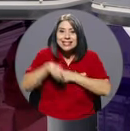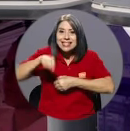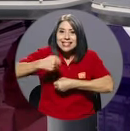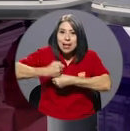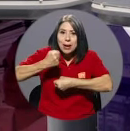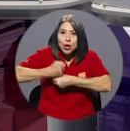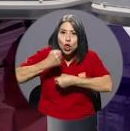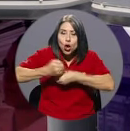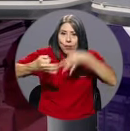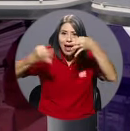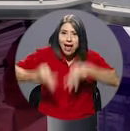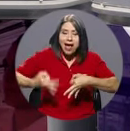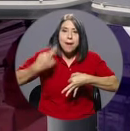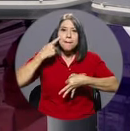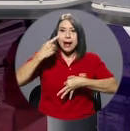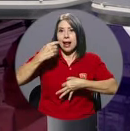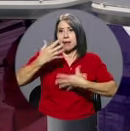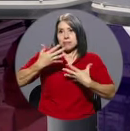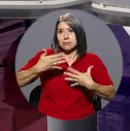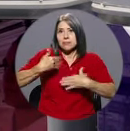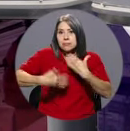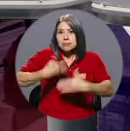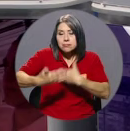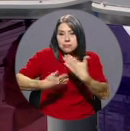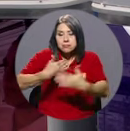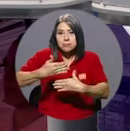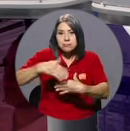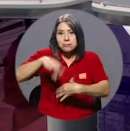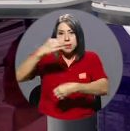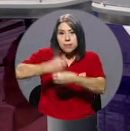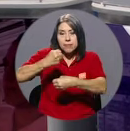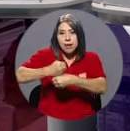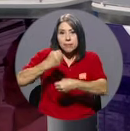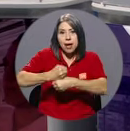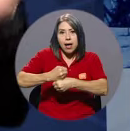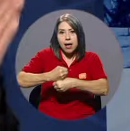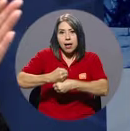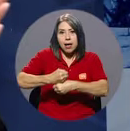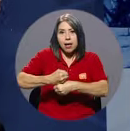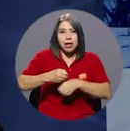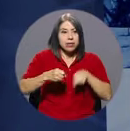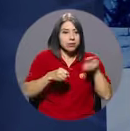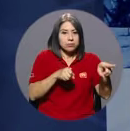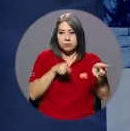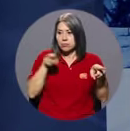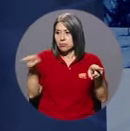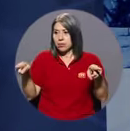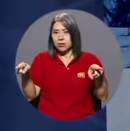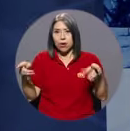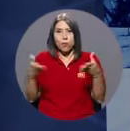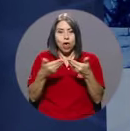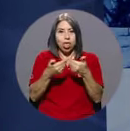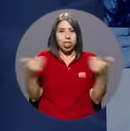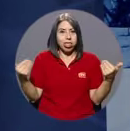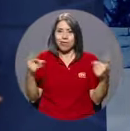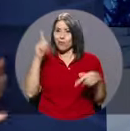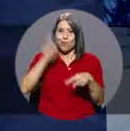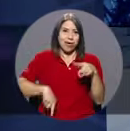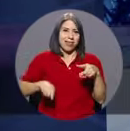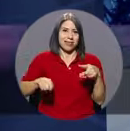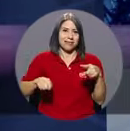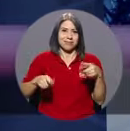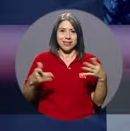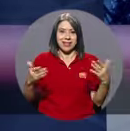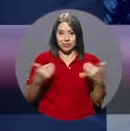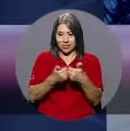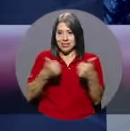ejecutar en los diferentes sectores productivos la labor vaya por otra. Y eso está desarticulado y es una de las